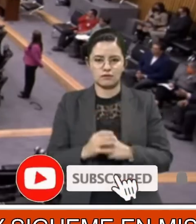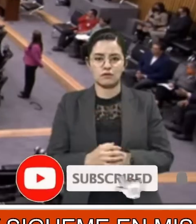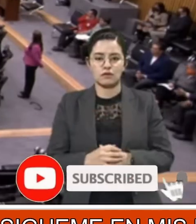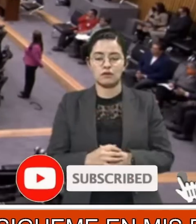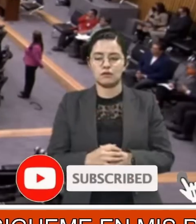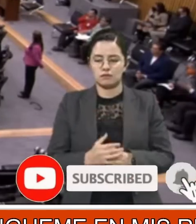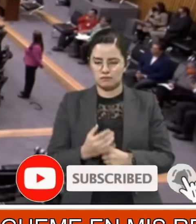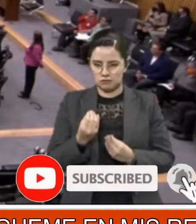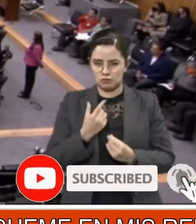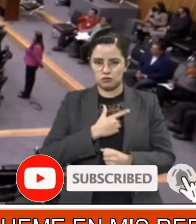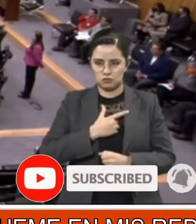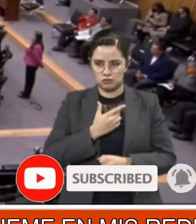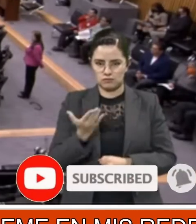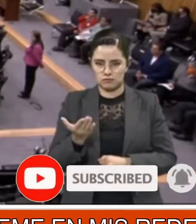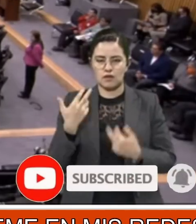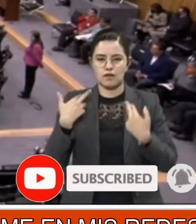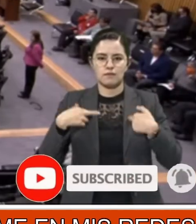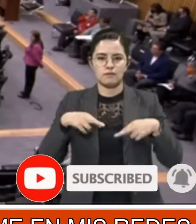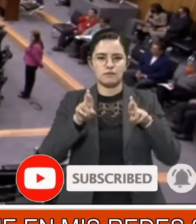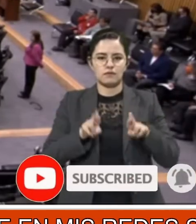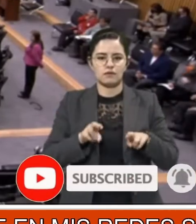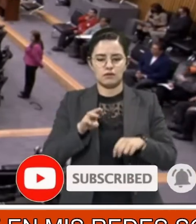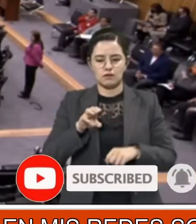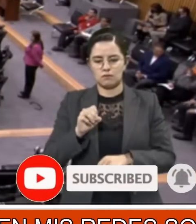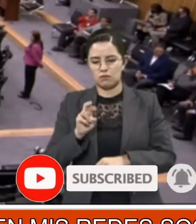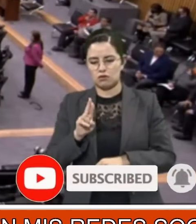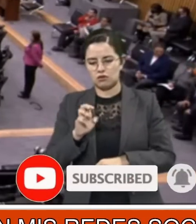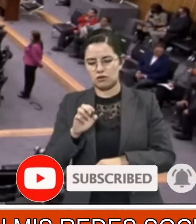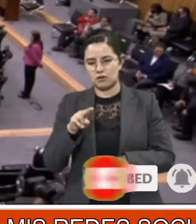consideración el informe mencionado.